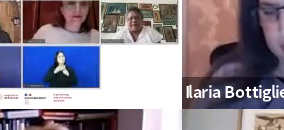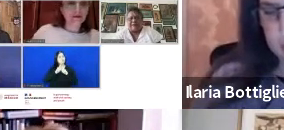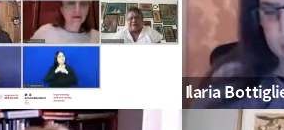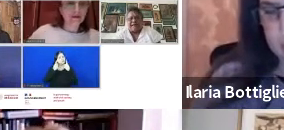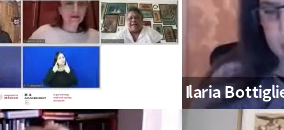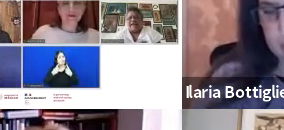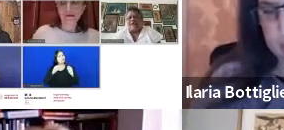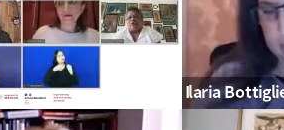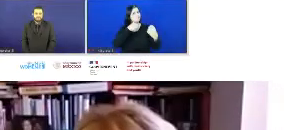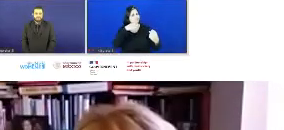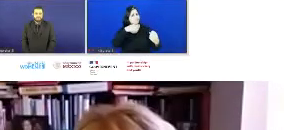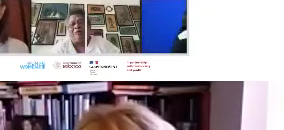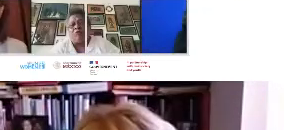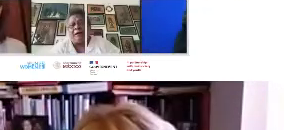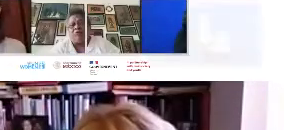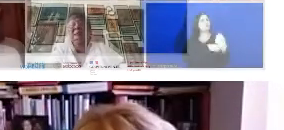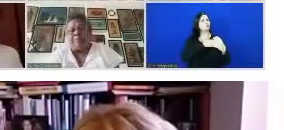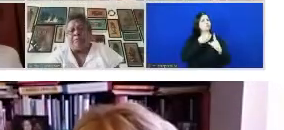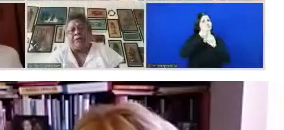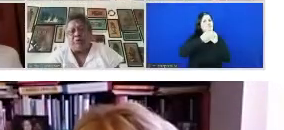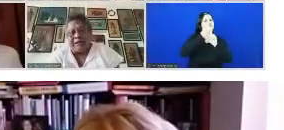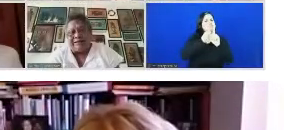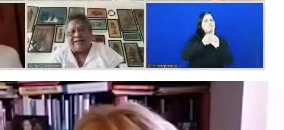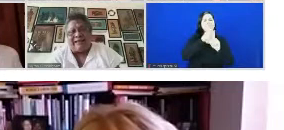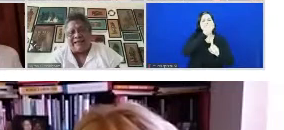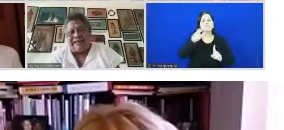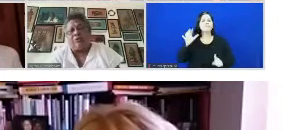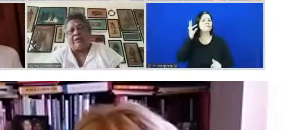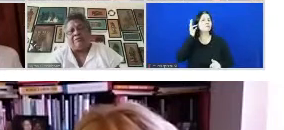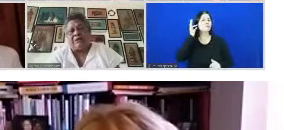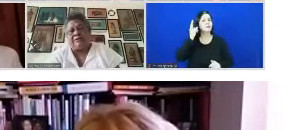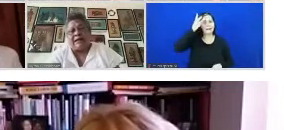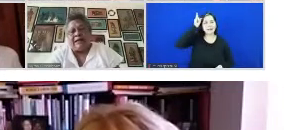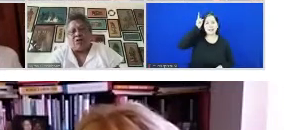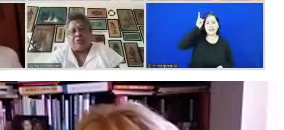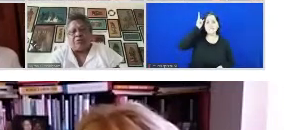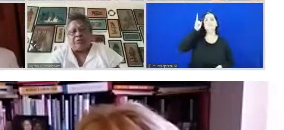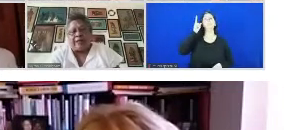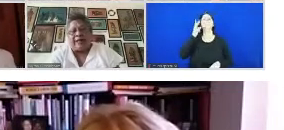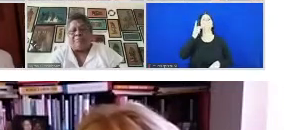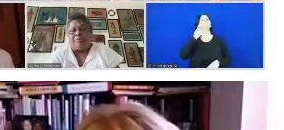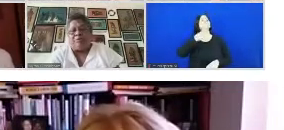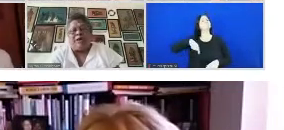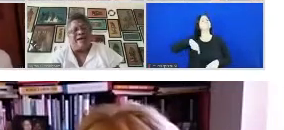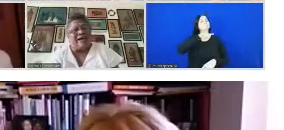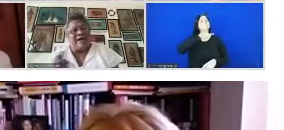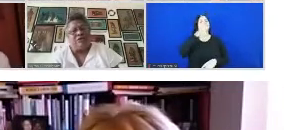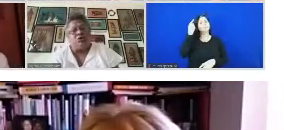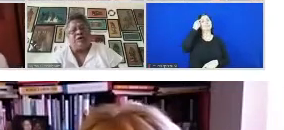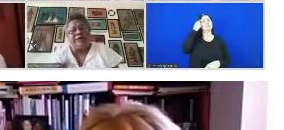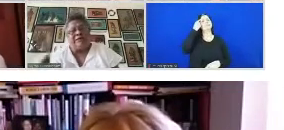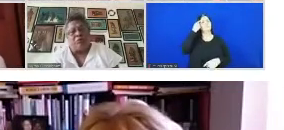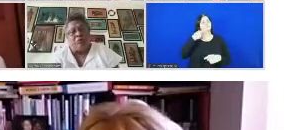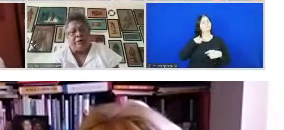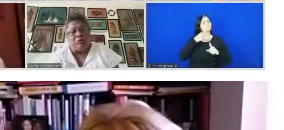indígenas. Nos hemos transformado en protagonistas indiscutibles en los procesos de cambio, en la relación